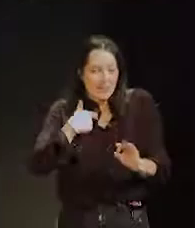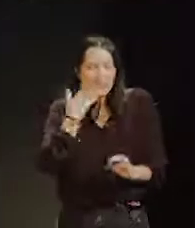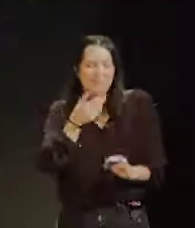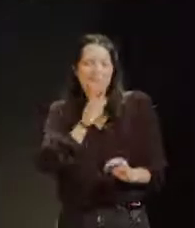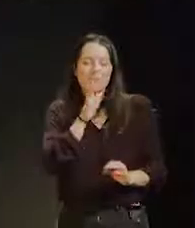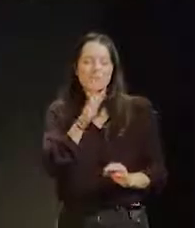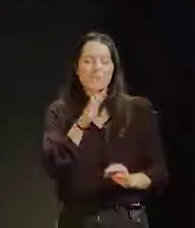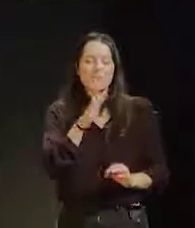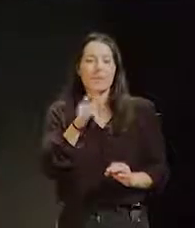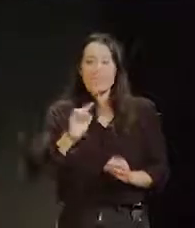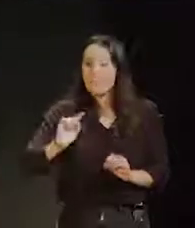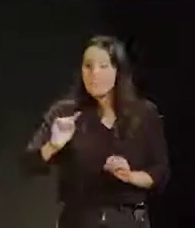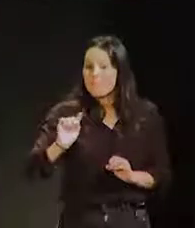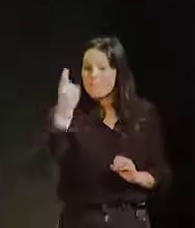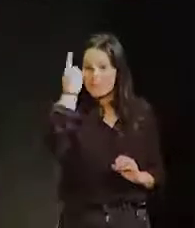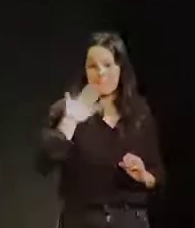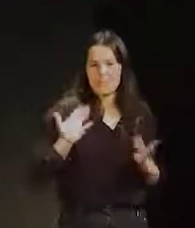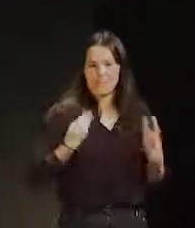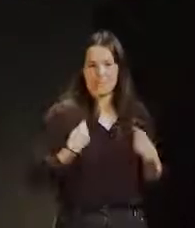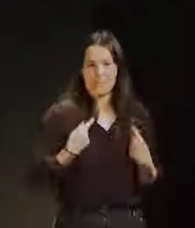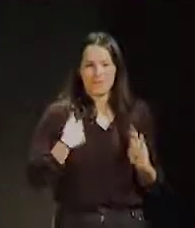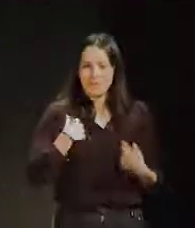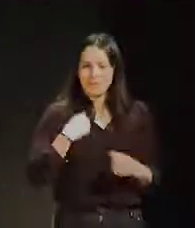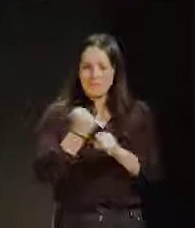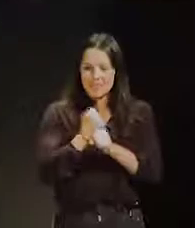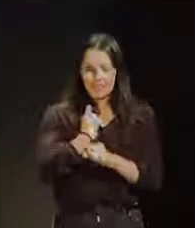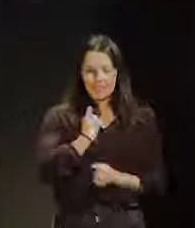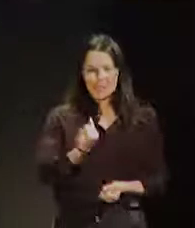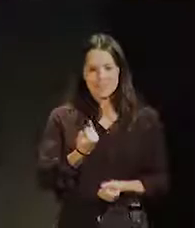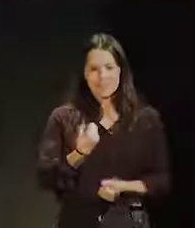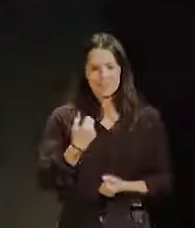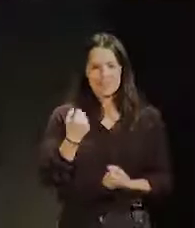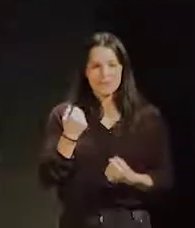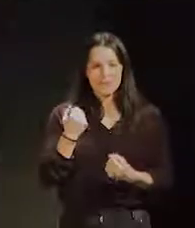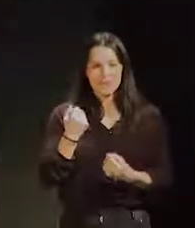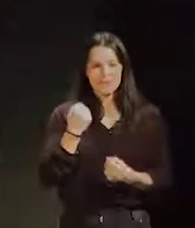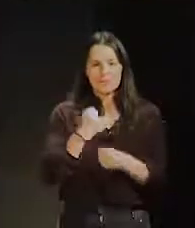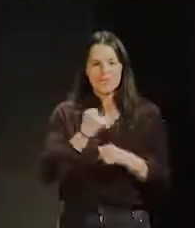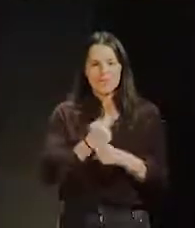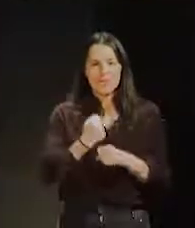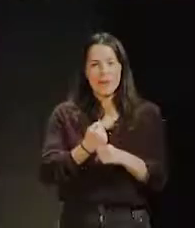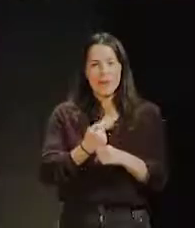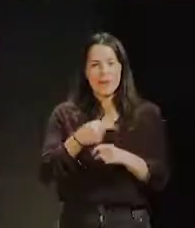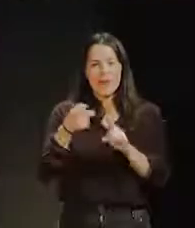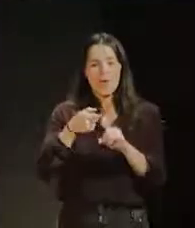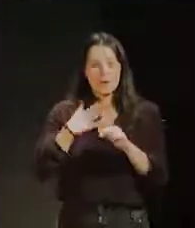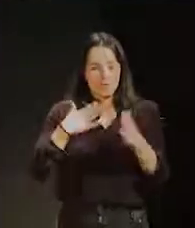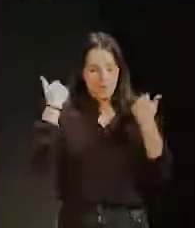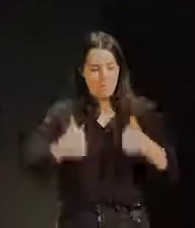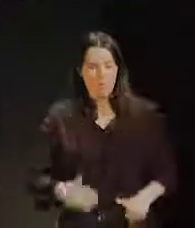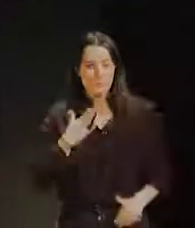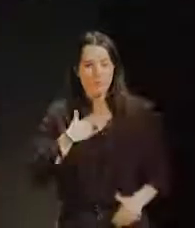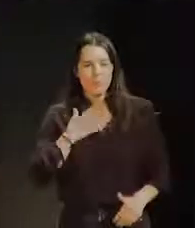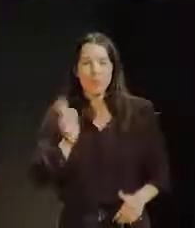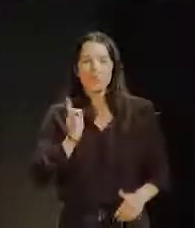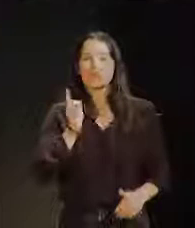por la primera vez en mi vida tenía un trabajo que ponía en el centro de mi cuerpo y no la mi cabeza. Y